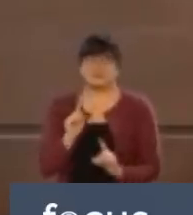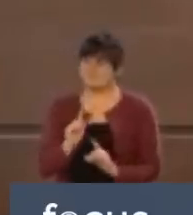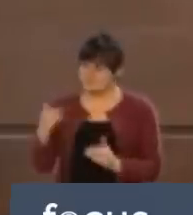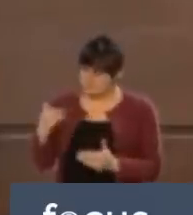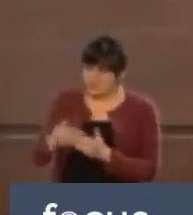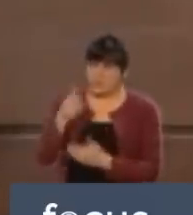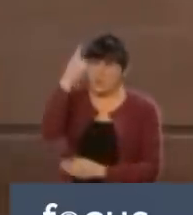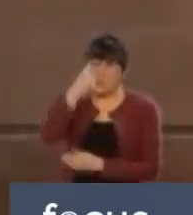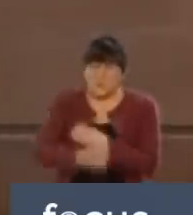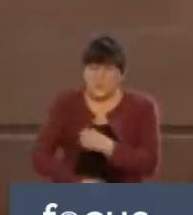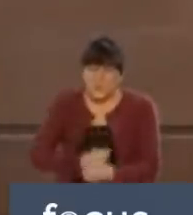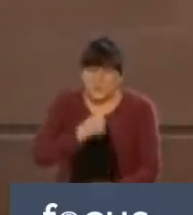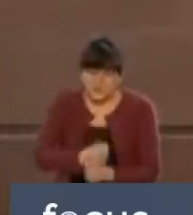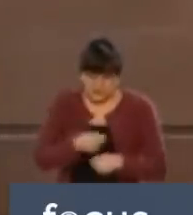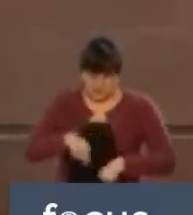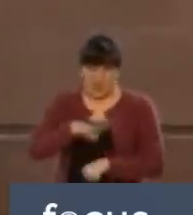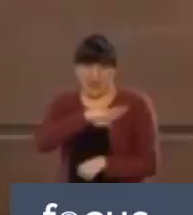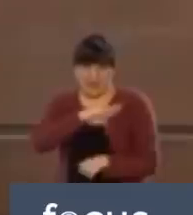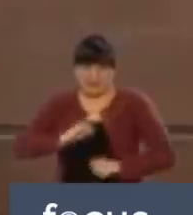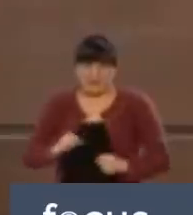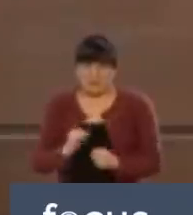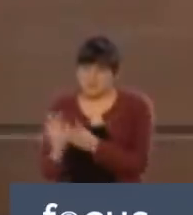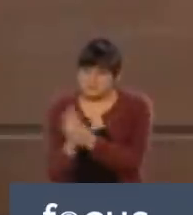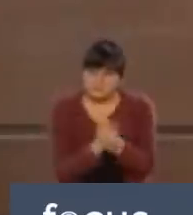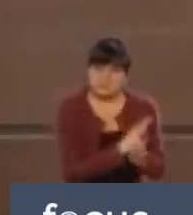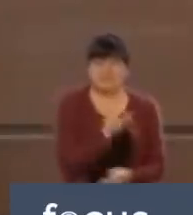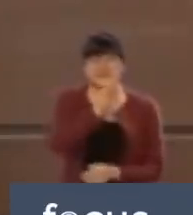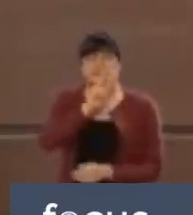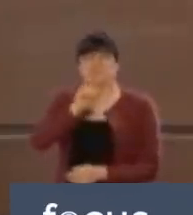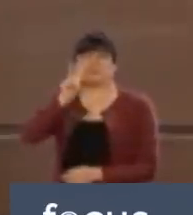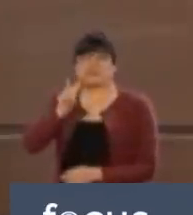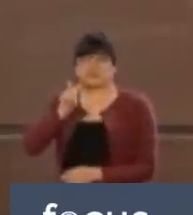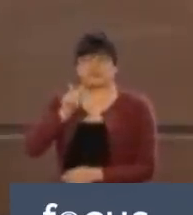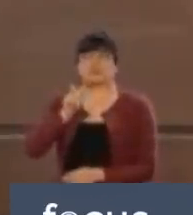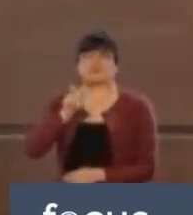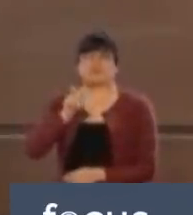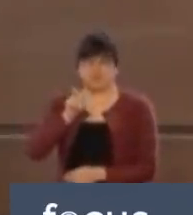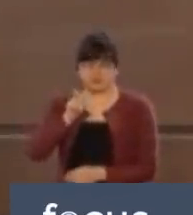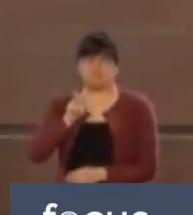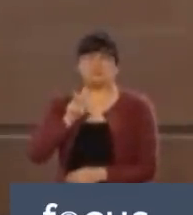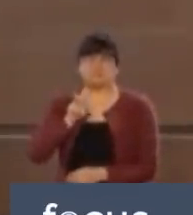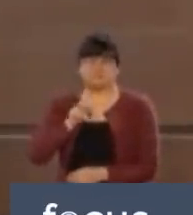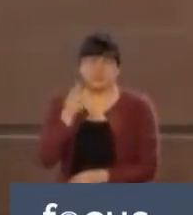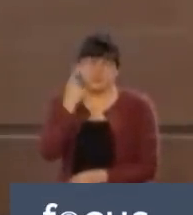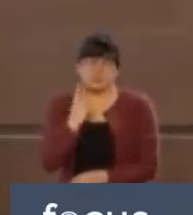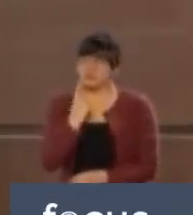ha tenido conocimiento de 137 casos de presunto abuso policial. De manera que esto no es un caso